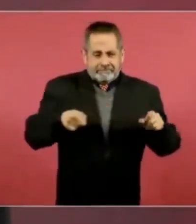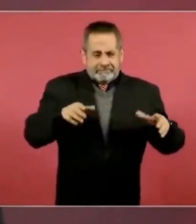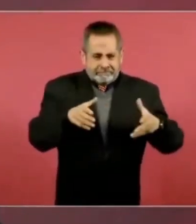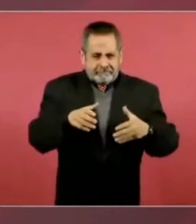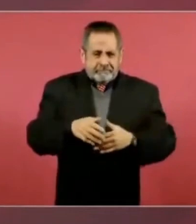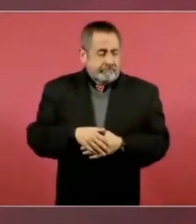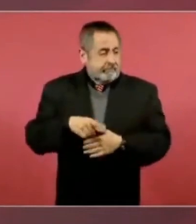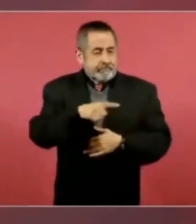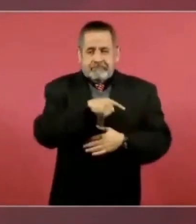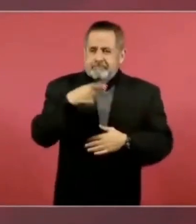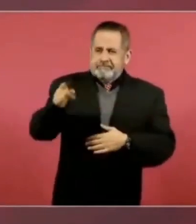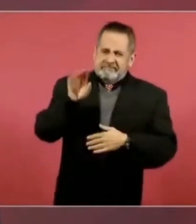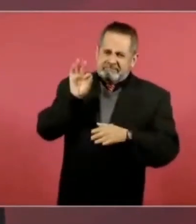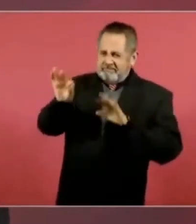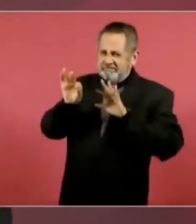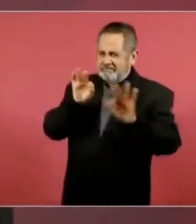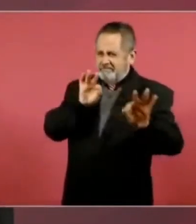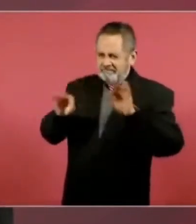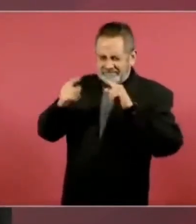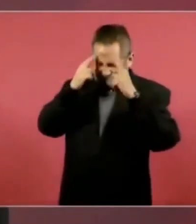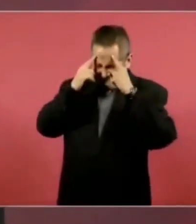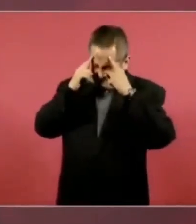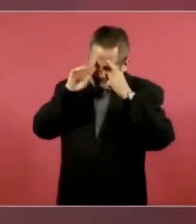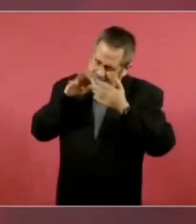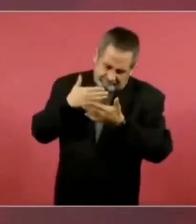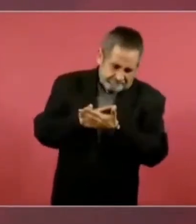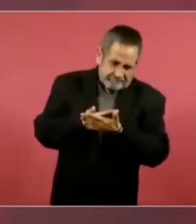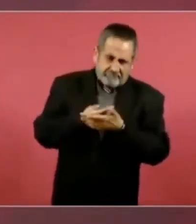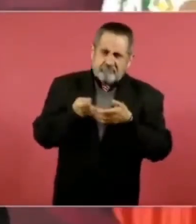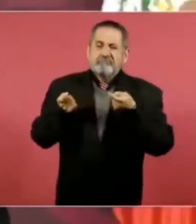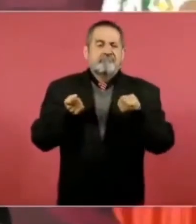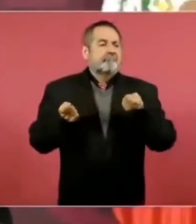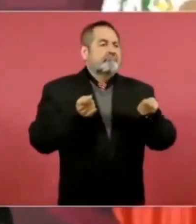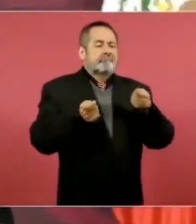Lavaron el cerebro de muchos.